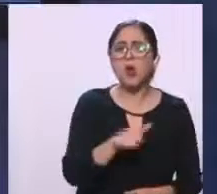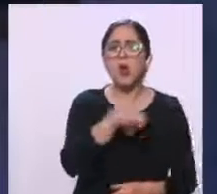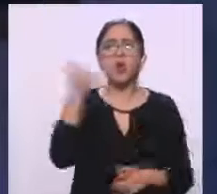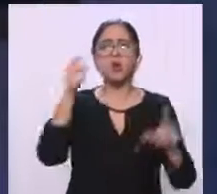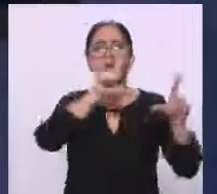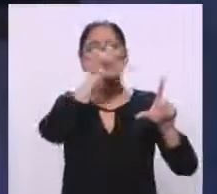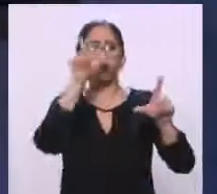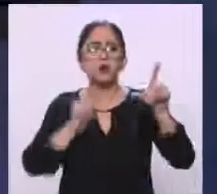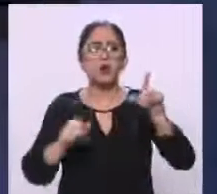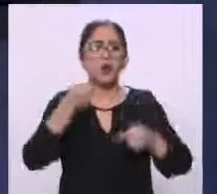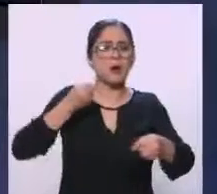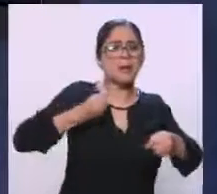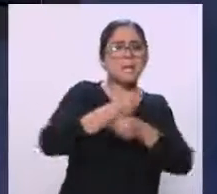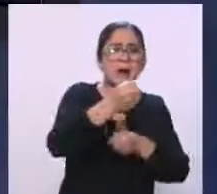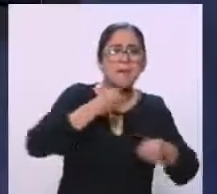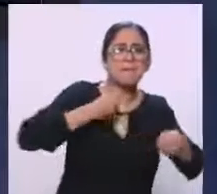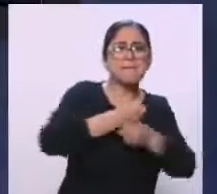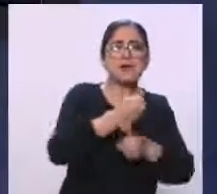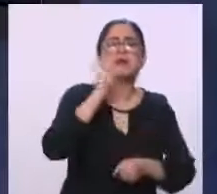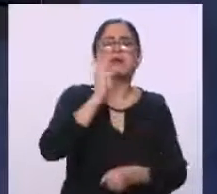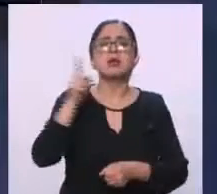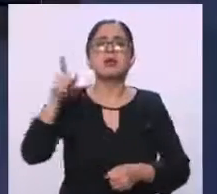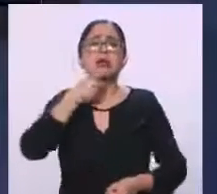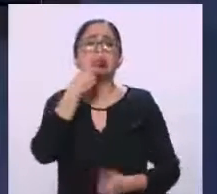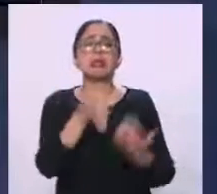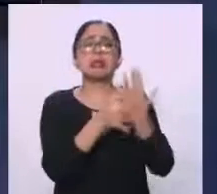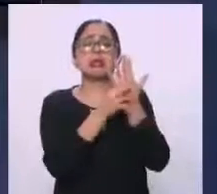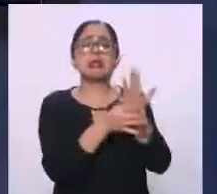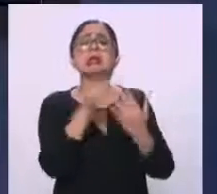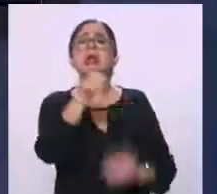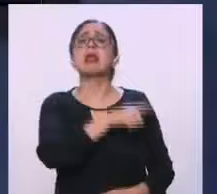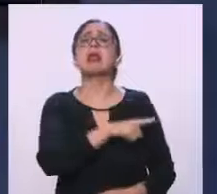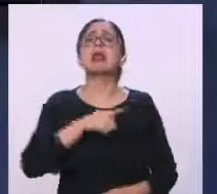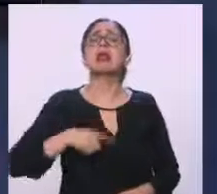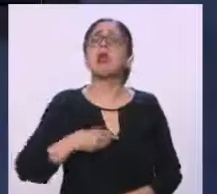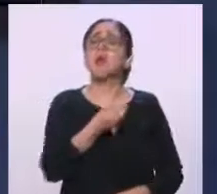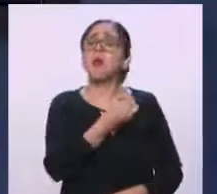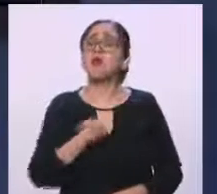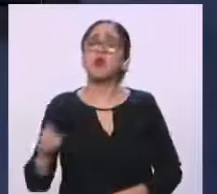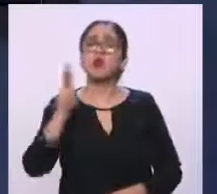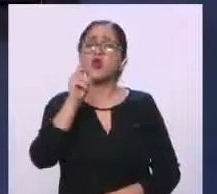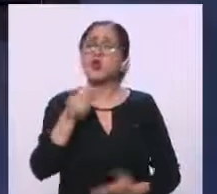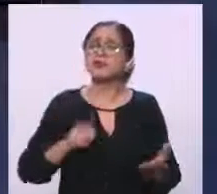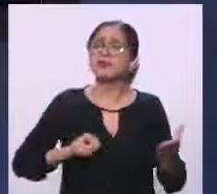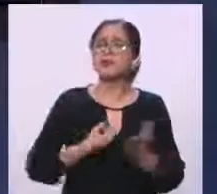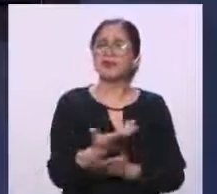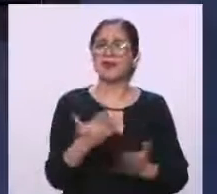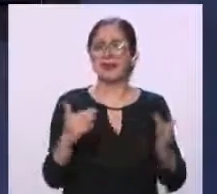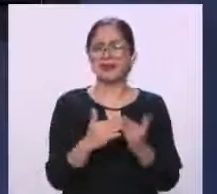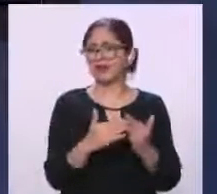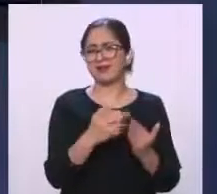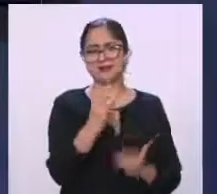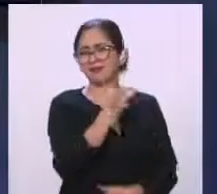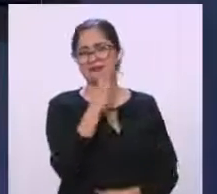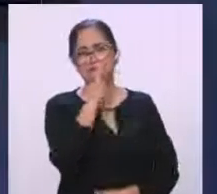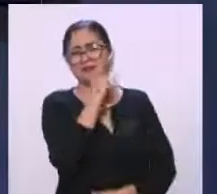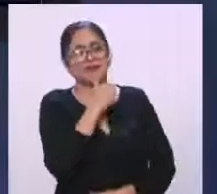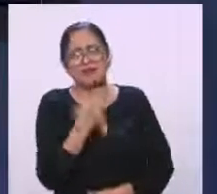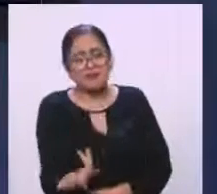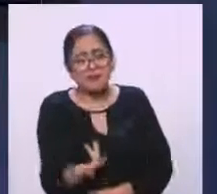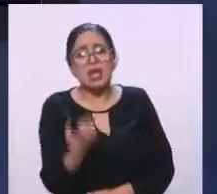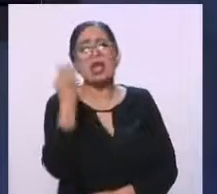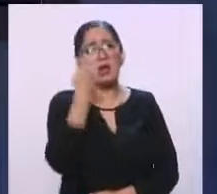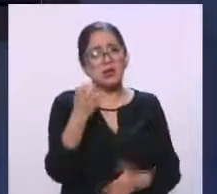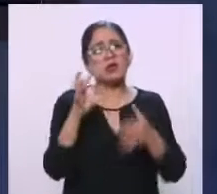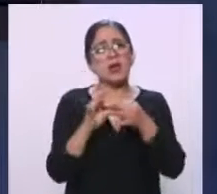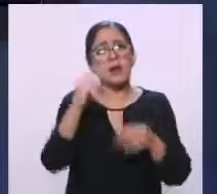registrado golpizas mal justificadas con el supuesto fin de hacer cumplir el llamado a no salir de casa. Y aquí hay algo que señalar.